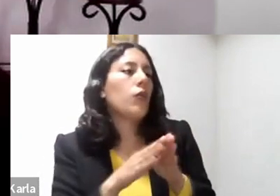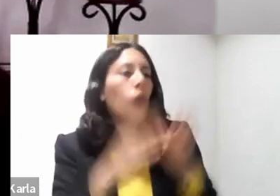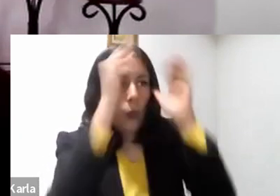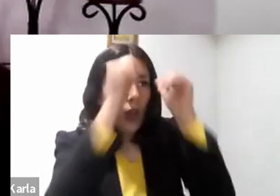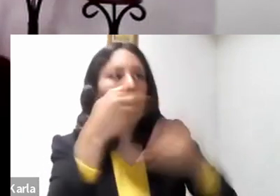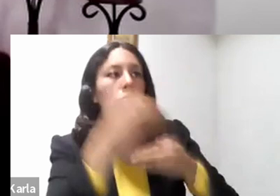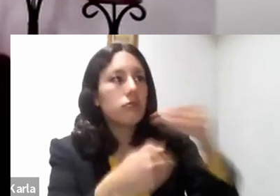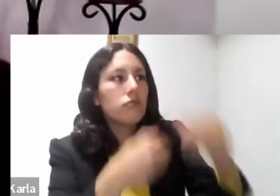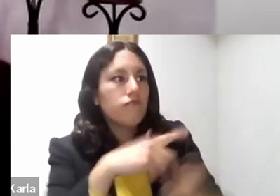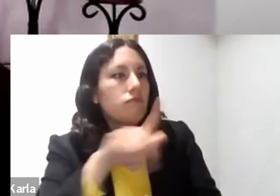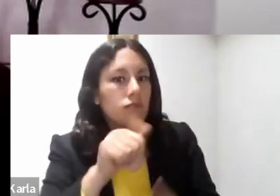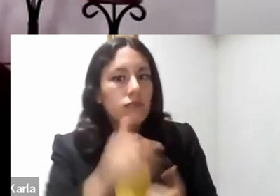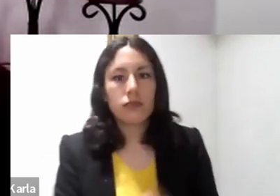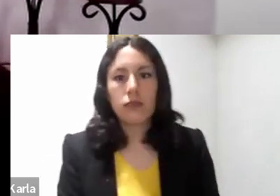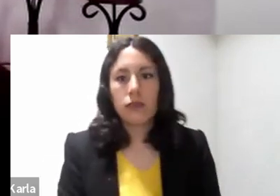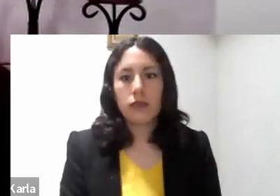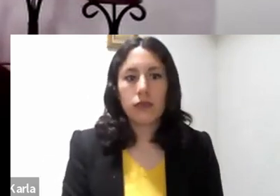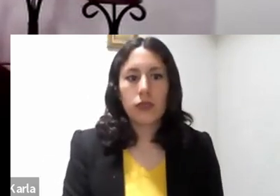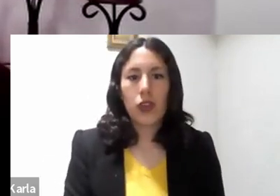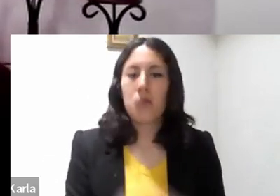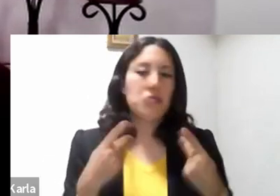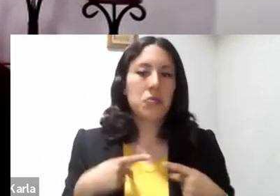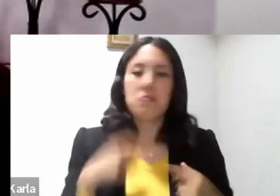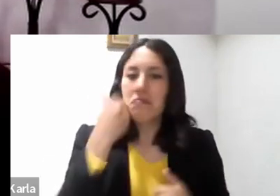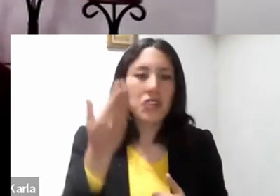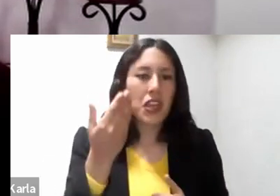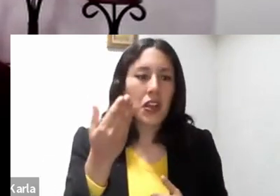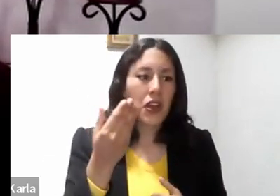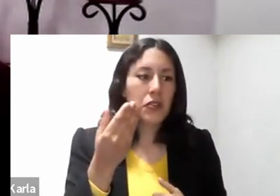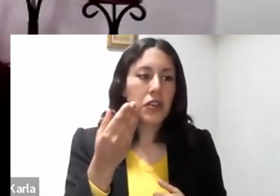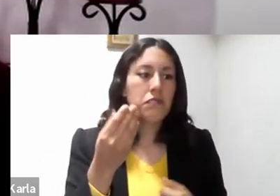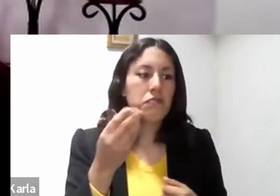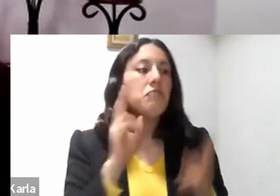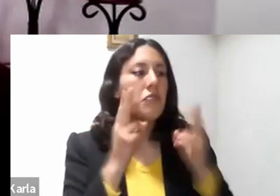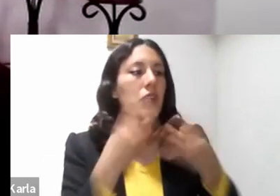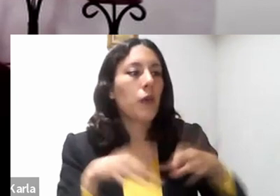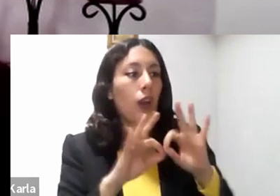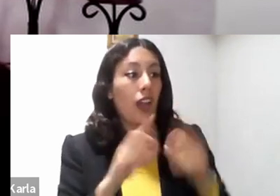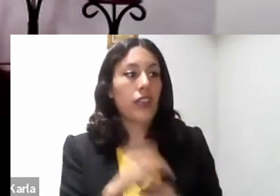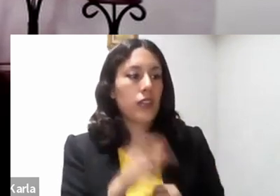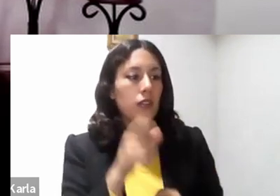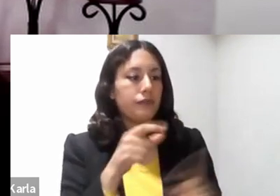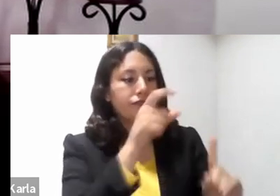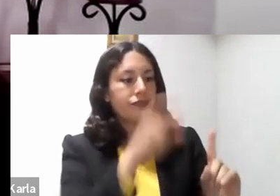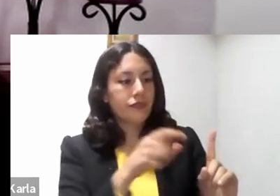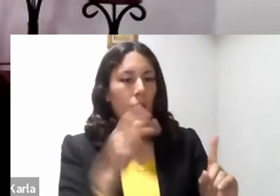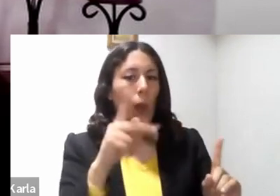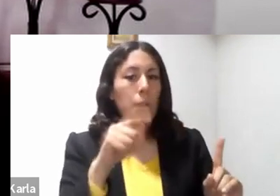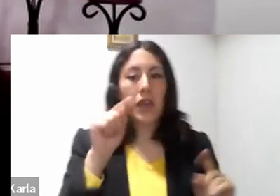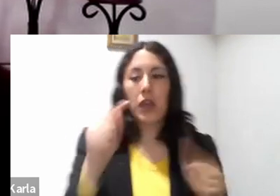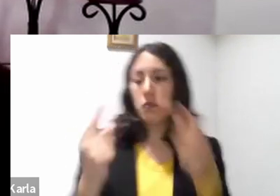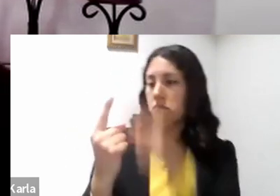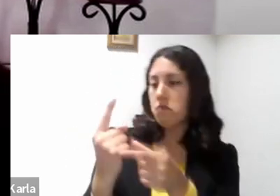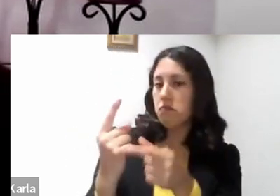alguien que tenga una platica seria y el otro le dice no mi amor solo mírame a los ojos